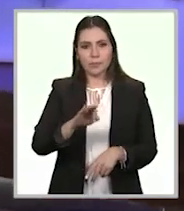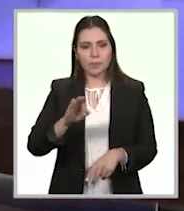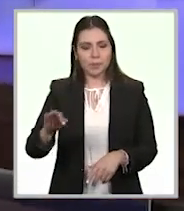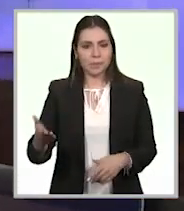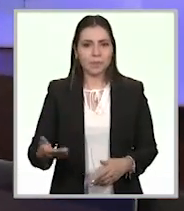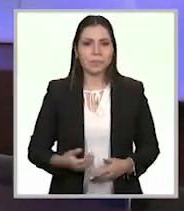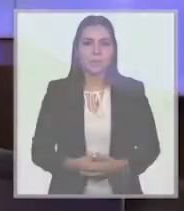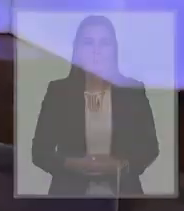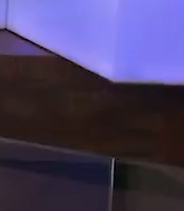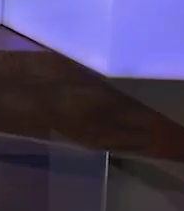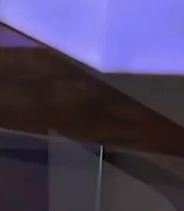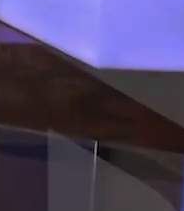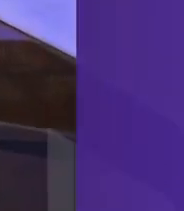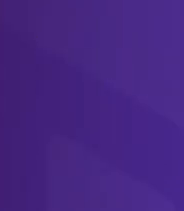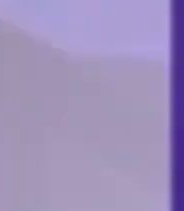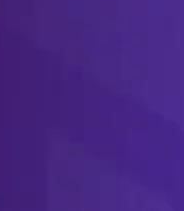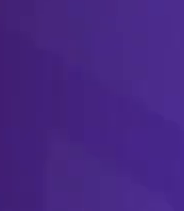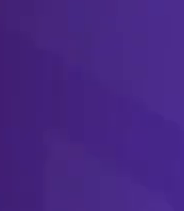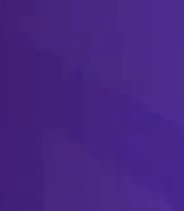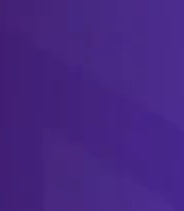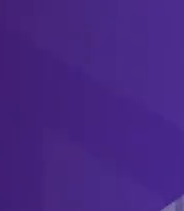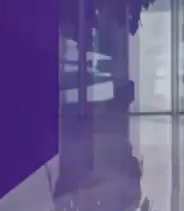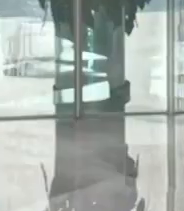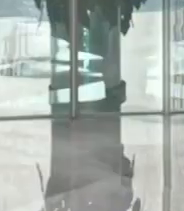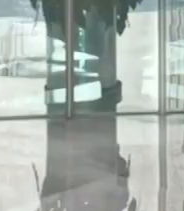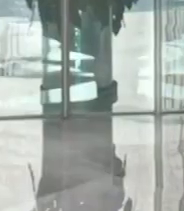estás viendo Escuela Judicial.